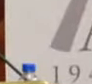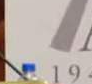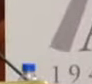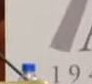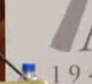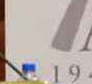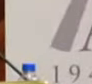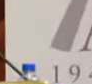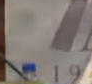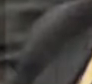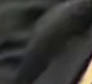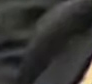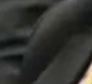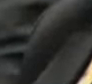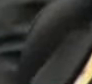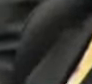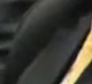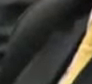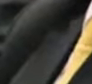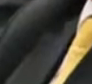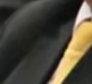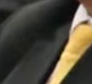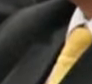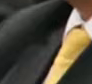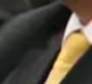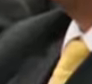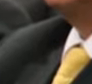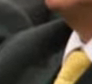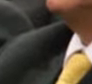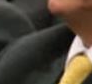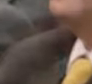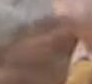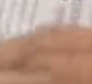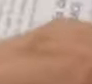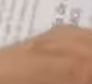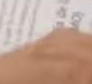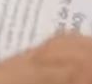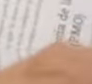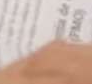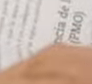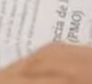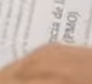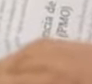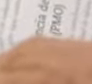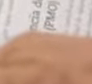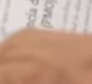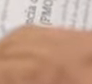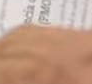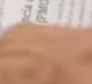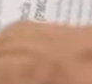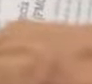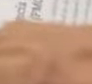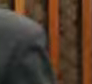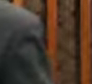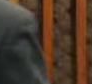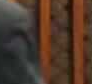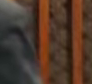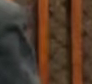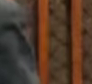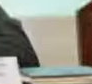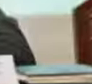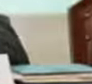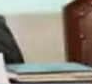hayan deteriorado, es posible restablecerlos y restaurarlos. Esta obra ayudará a futuras investigaciones médicas, a